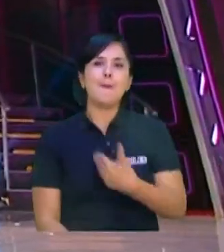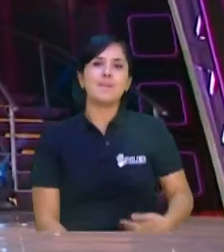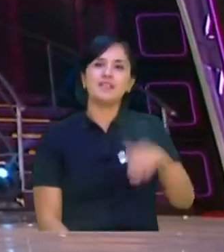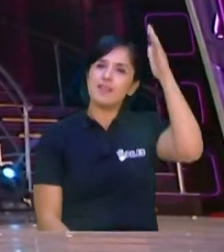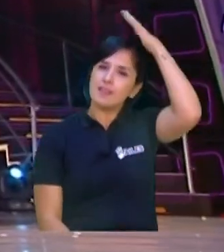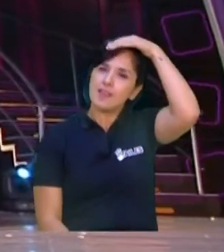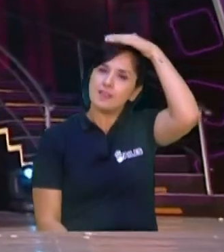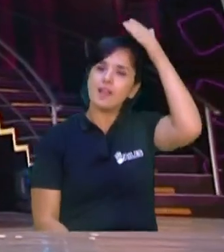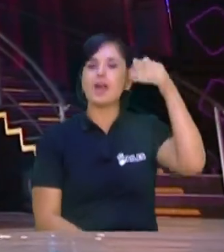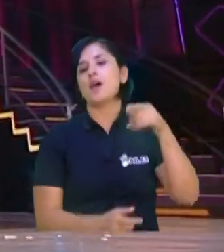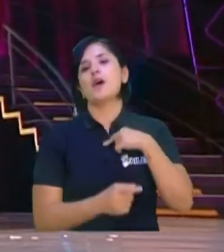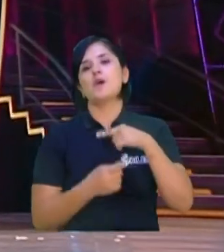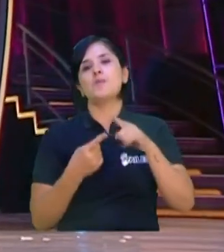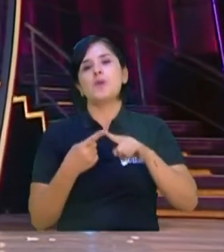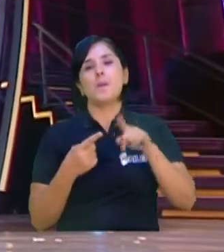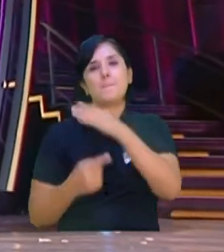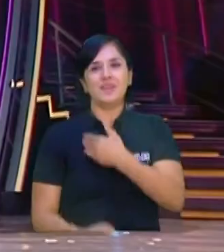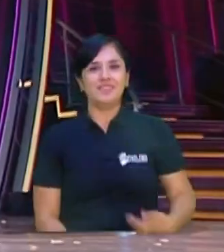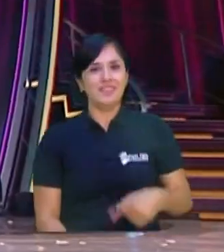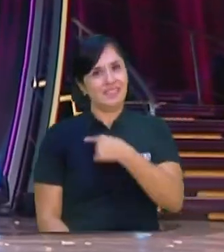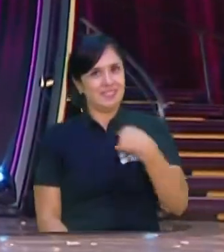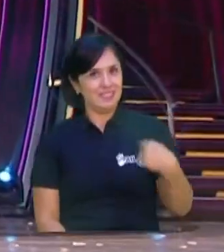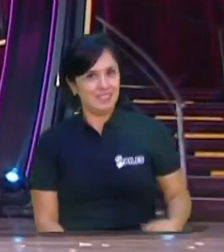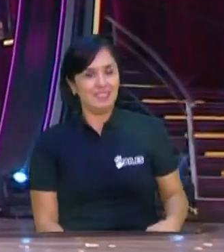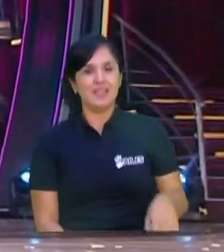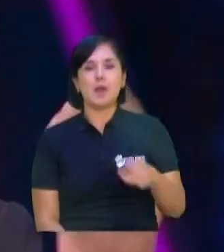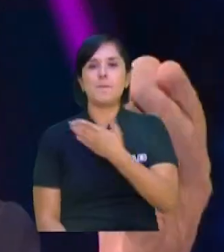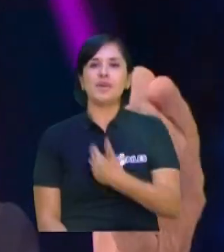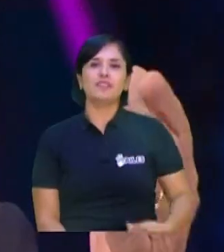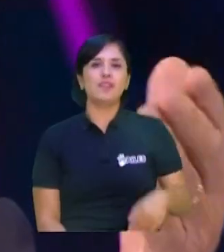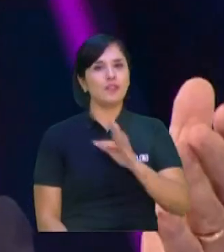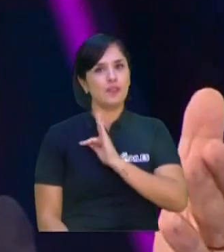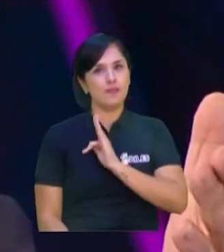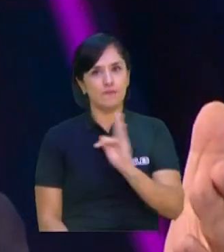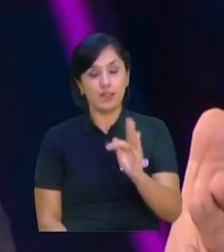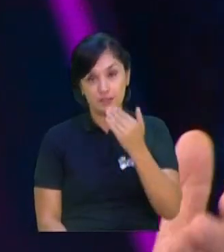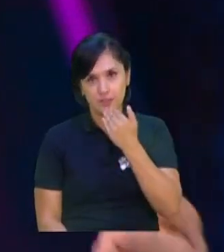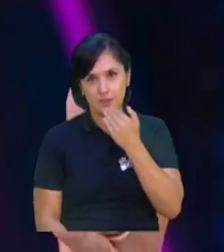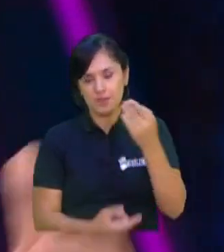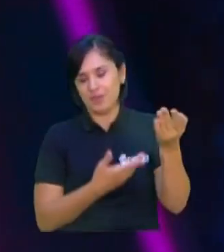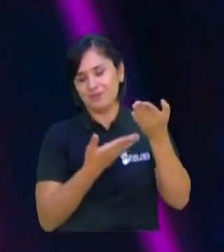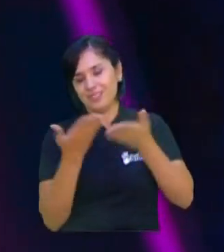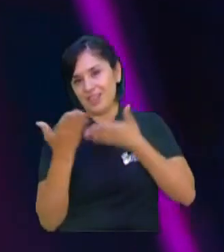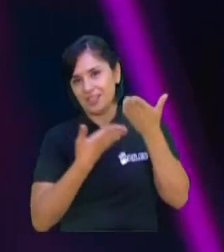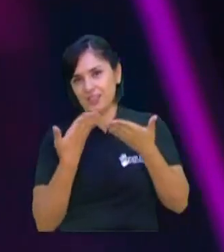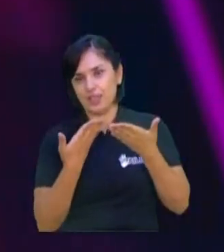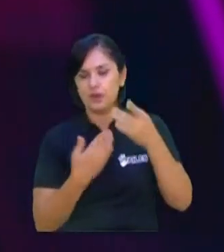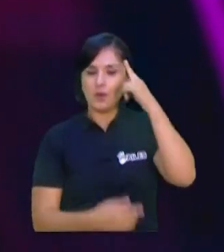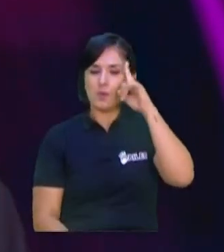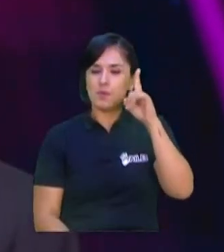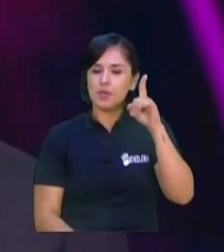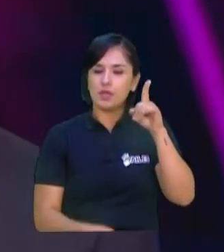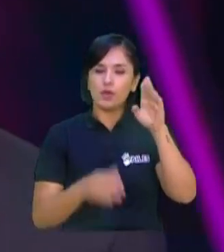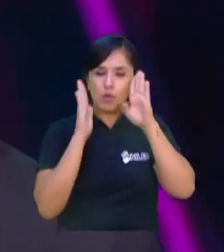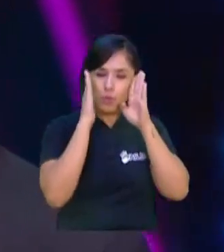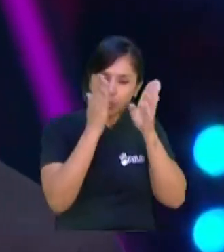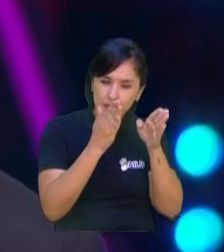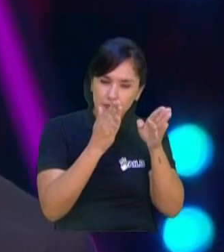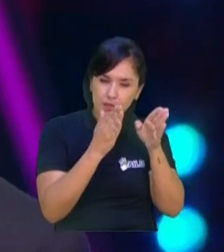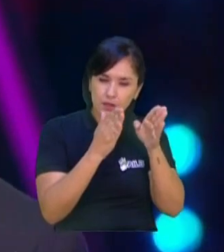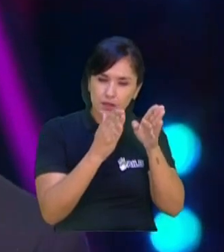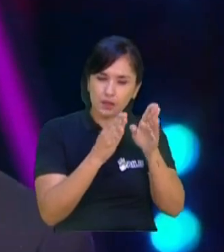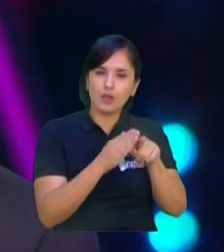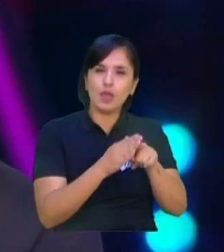el presidente de Francia, así que ha sido un día muy especial. Pero tenía la cabeza puesta en la cumbre del G20, pero el